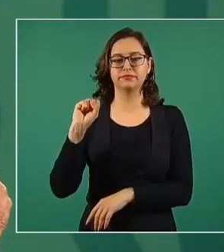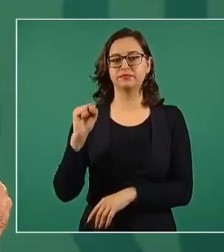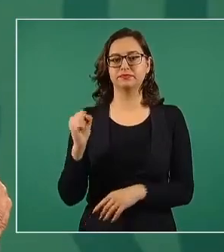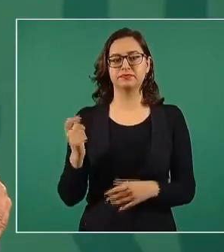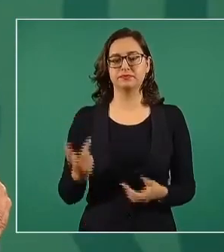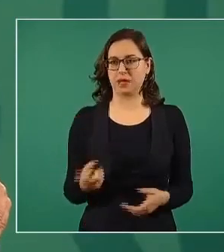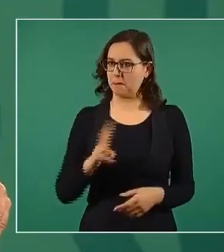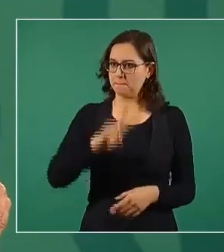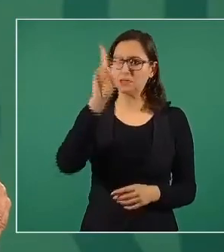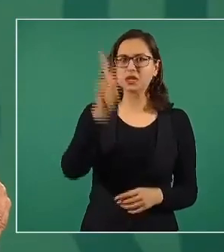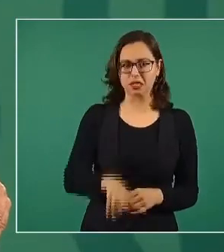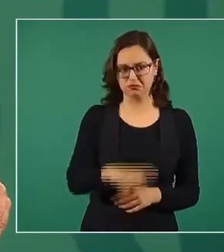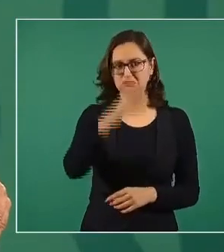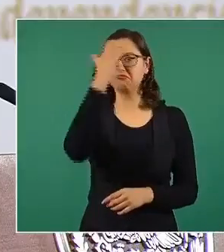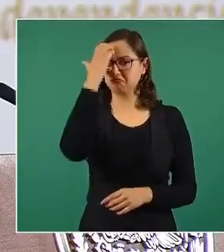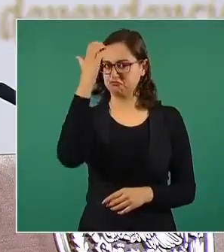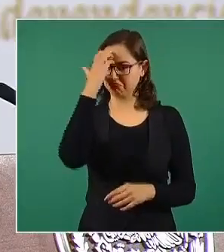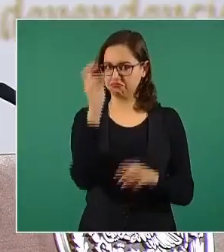más politizado que hay